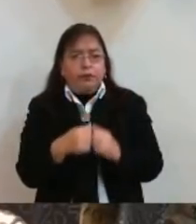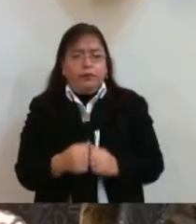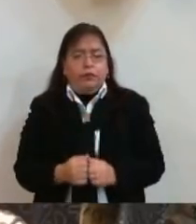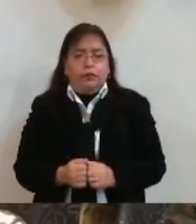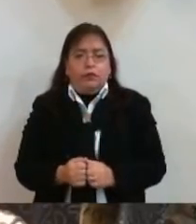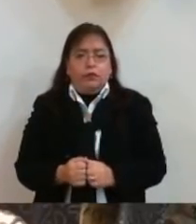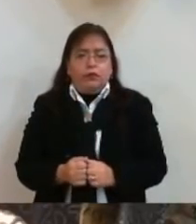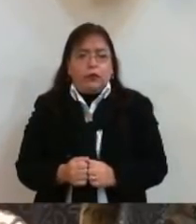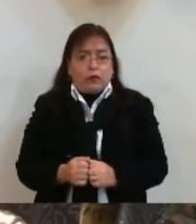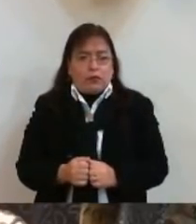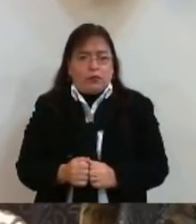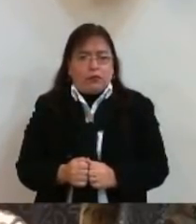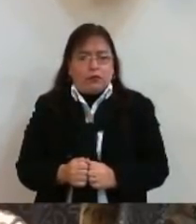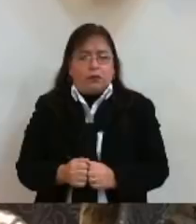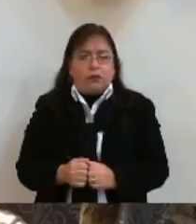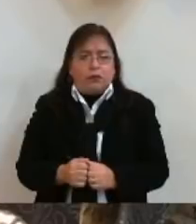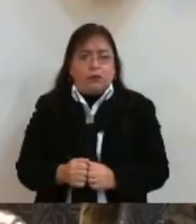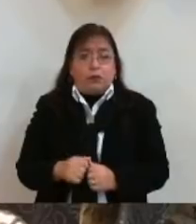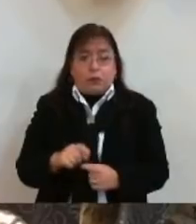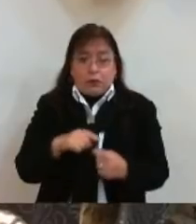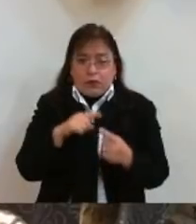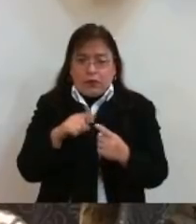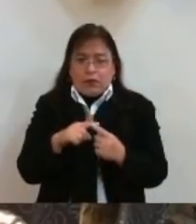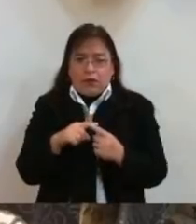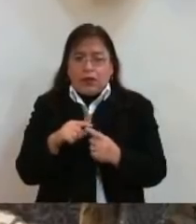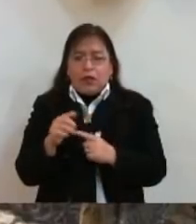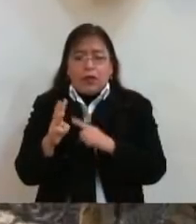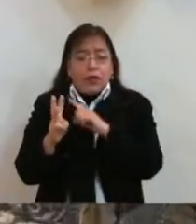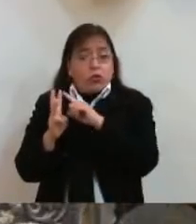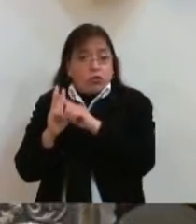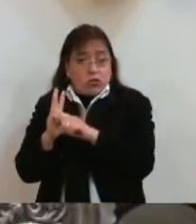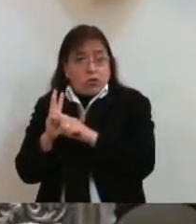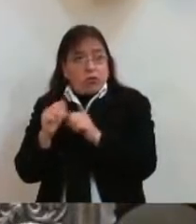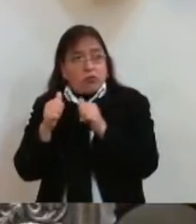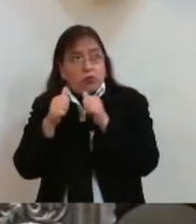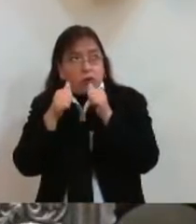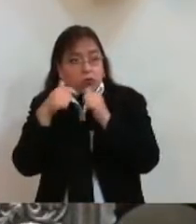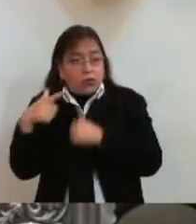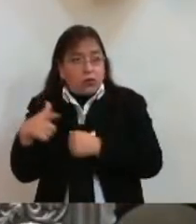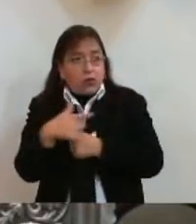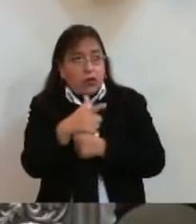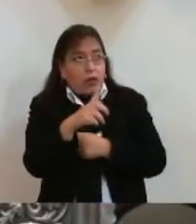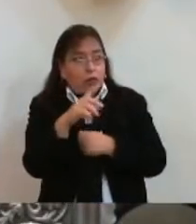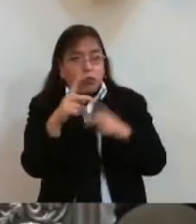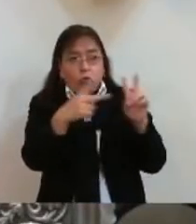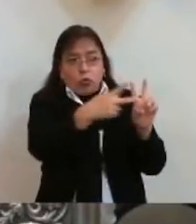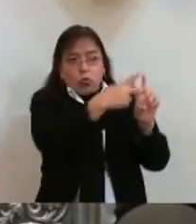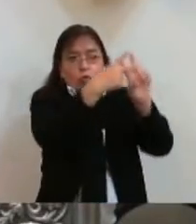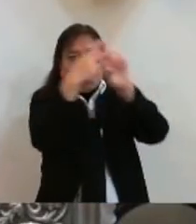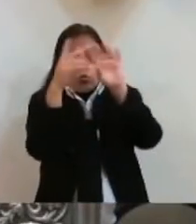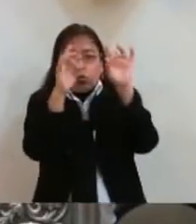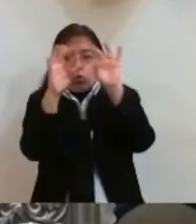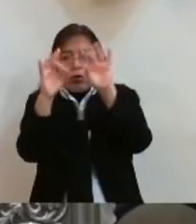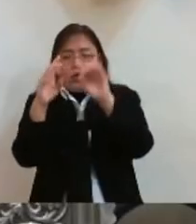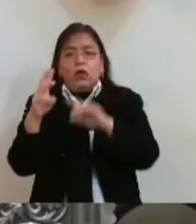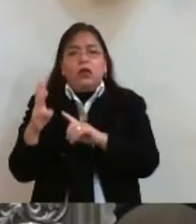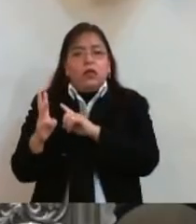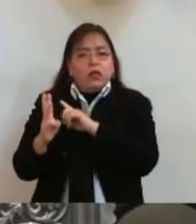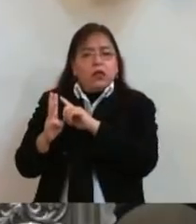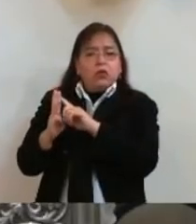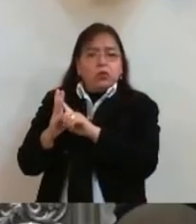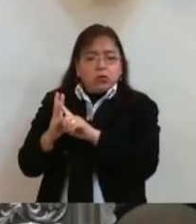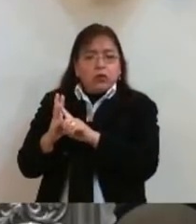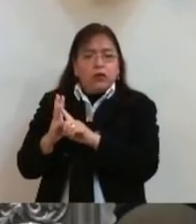Primero, porque siguieron una estrella, pero también porque postrados